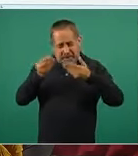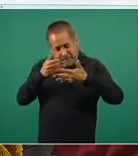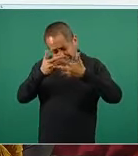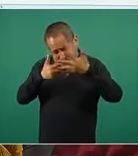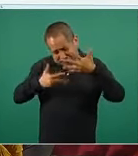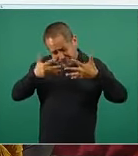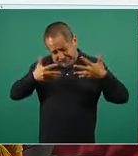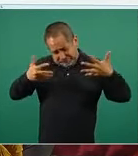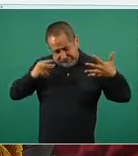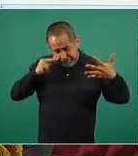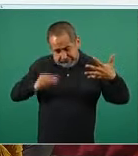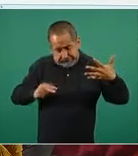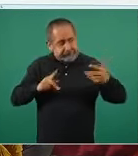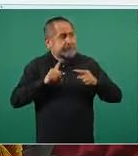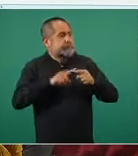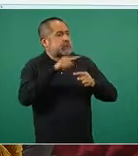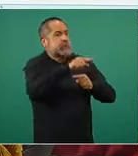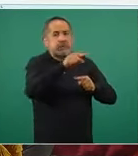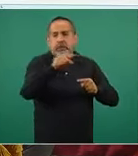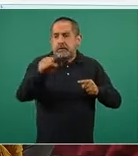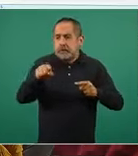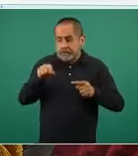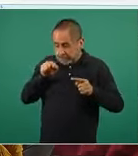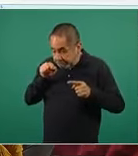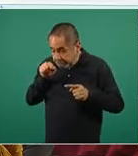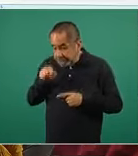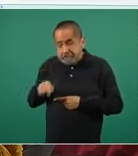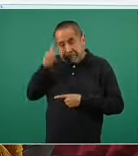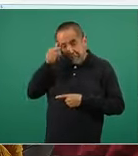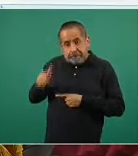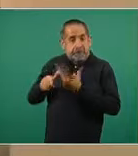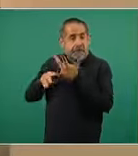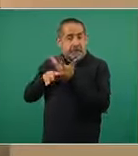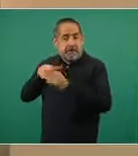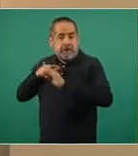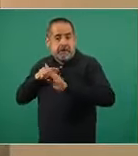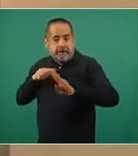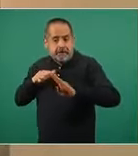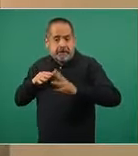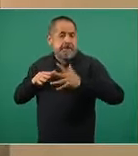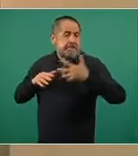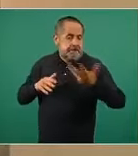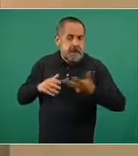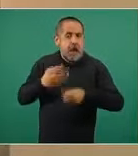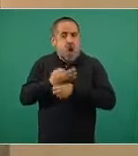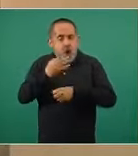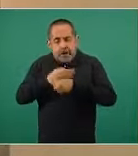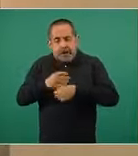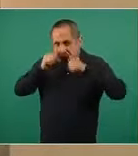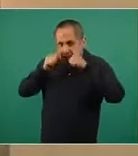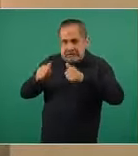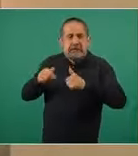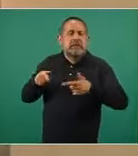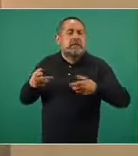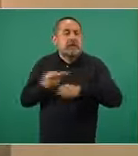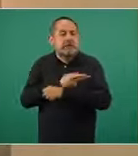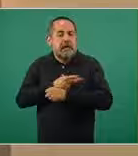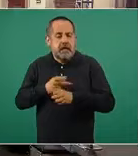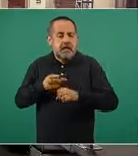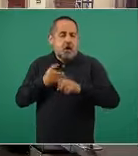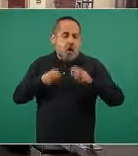extracto para identificar a la población migrante. Sin embargo, el día de hoy, como la temática es COVID, nos vamos a enfocar exclusivamente a